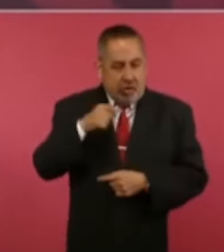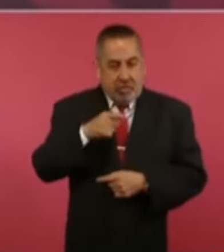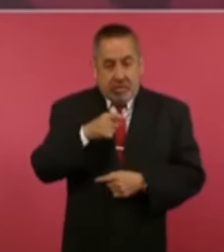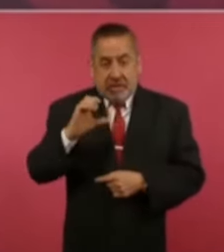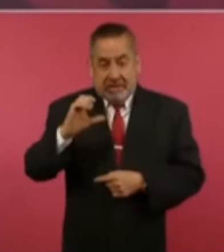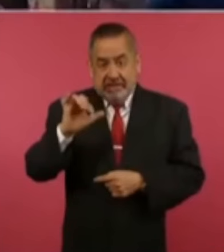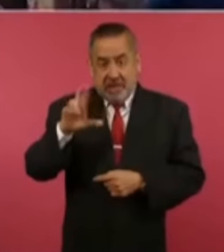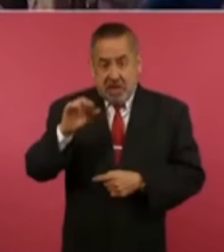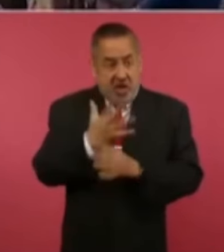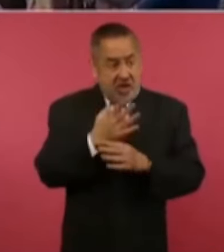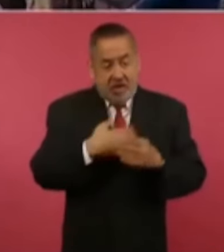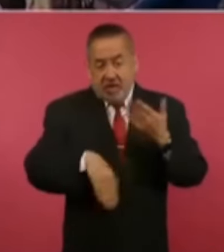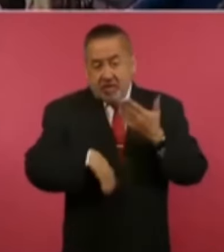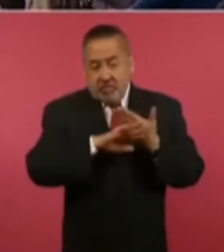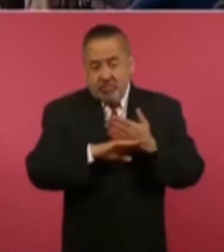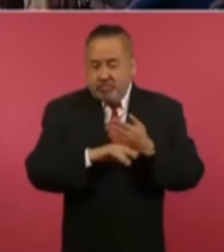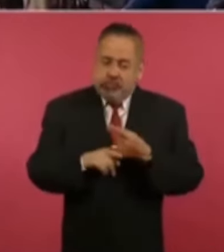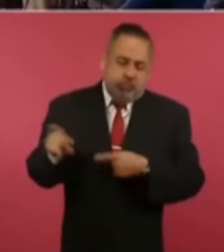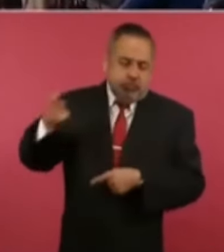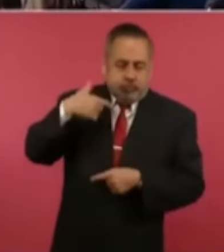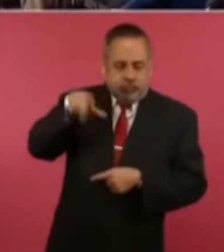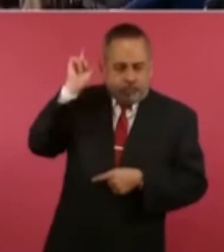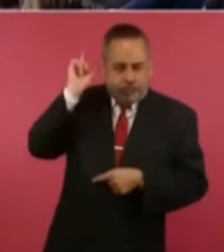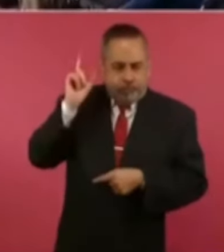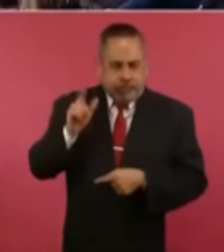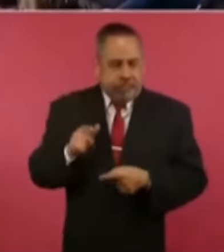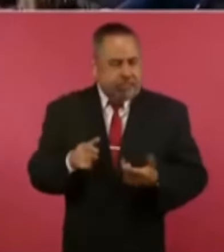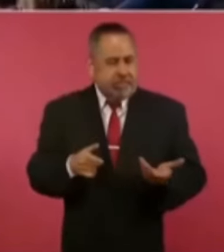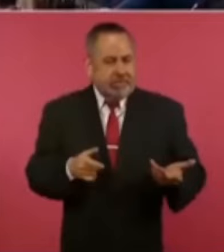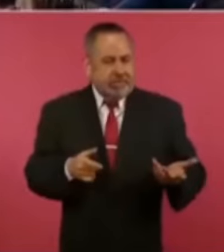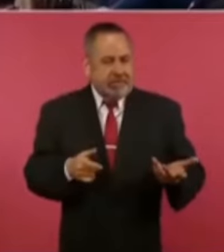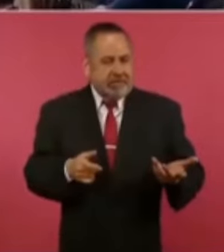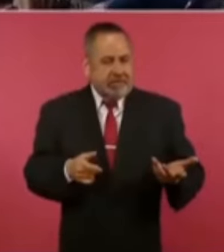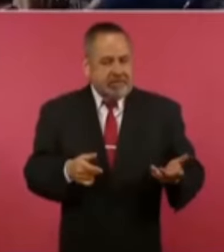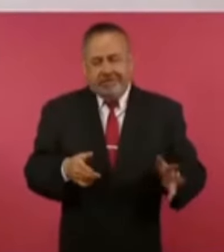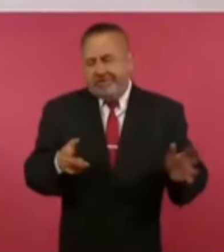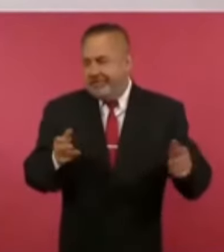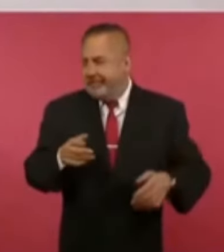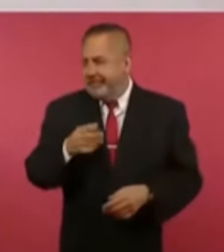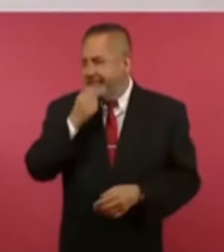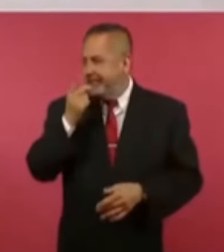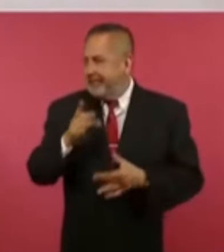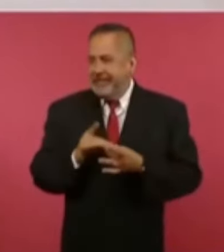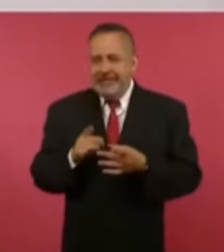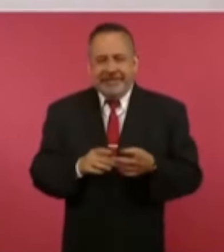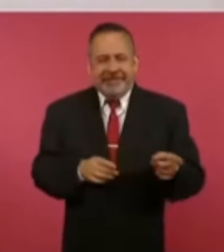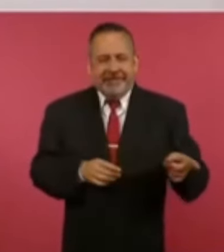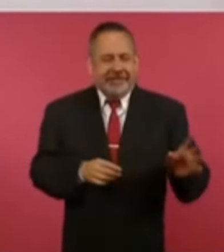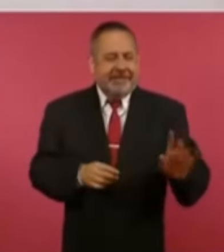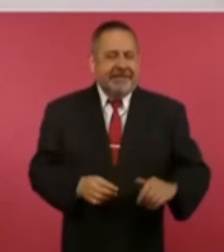Ciro, ¿no? Ya, como dicen algunos, ya